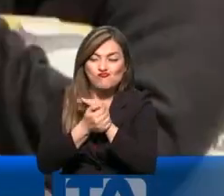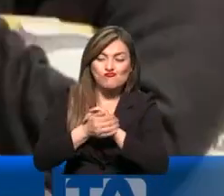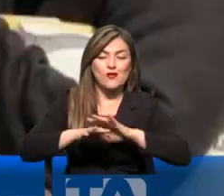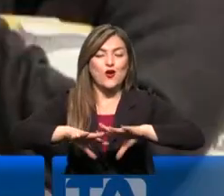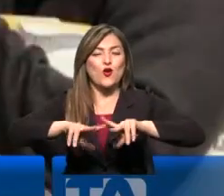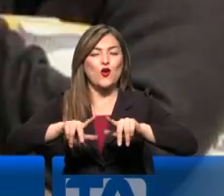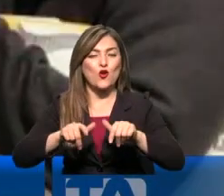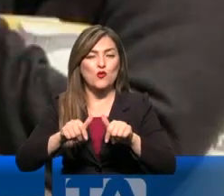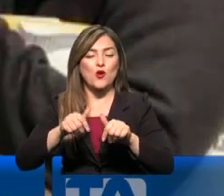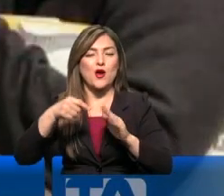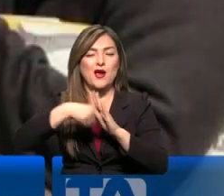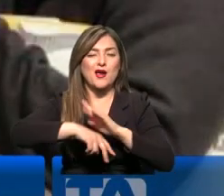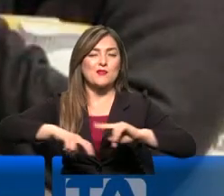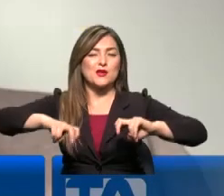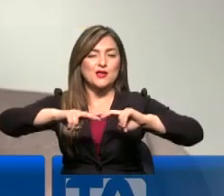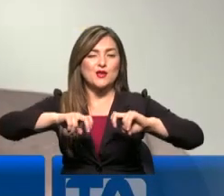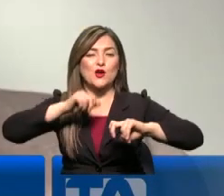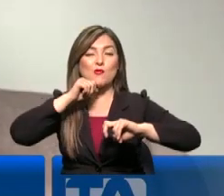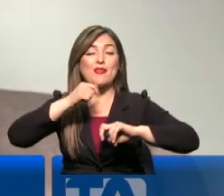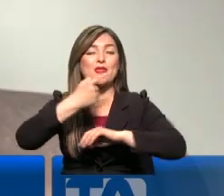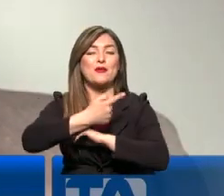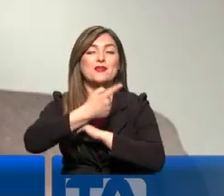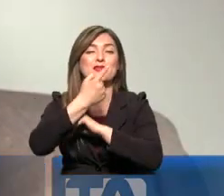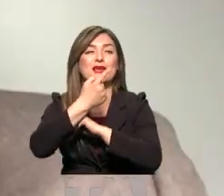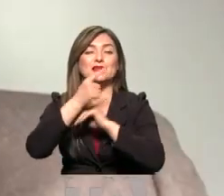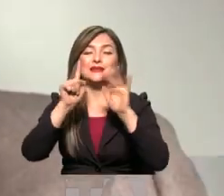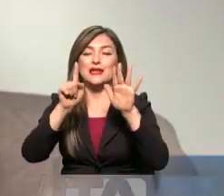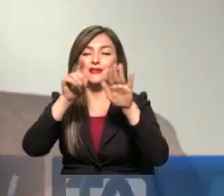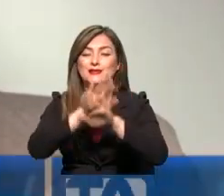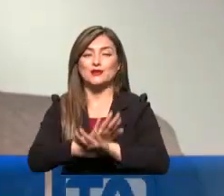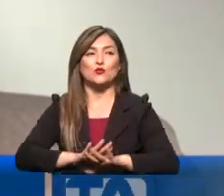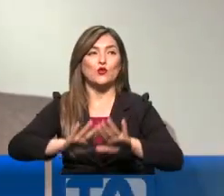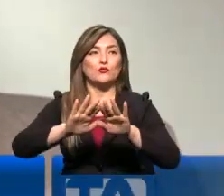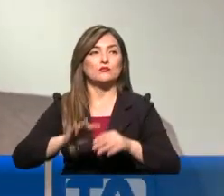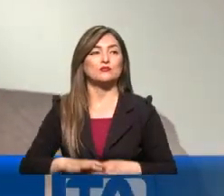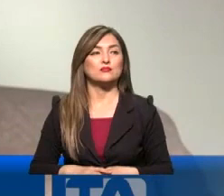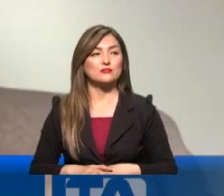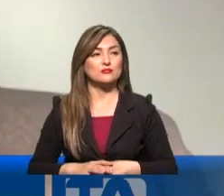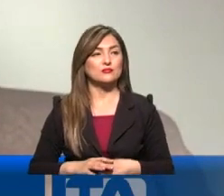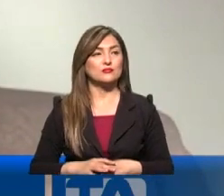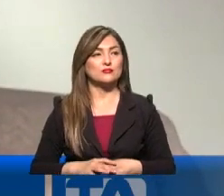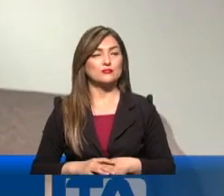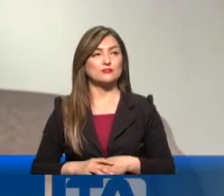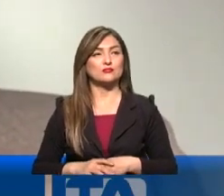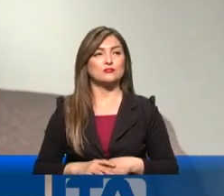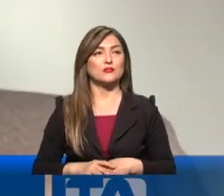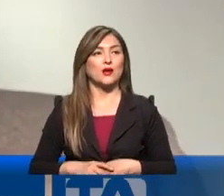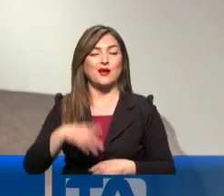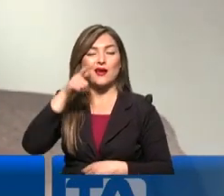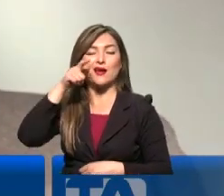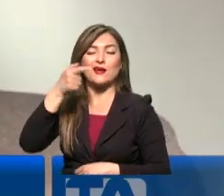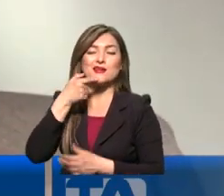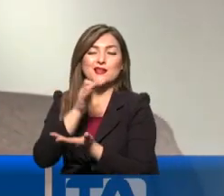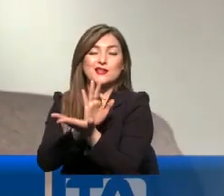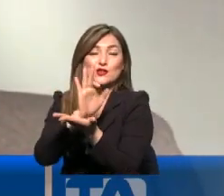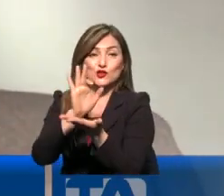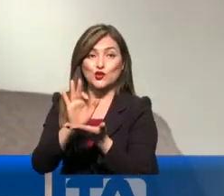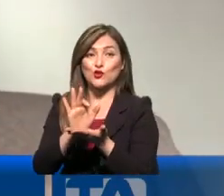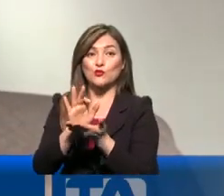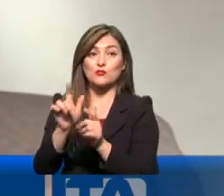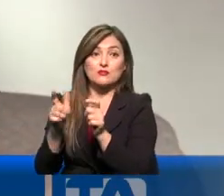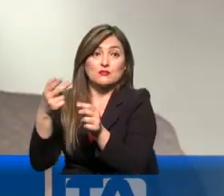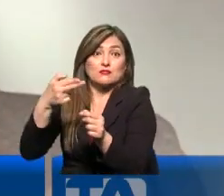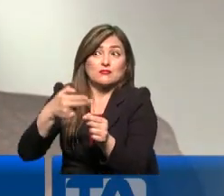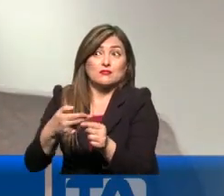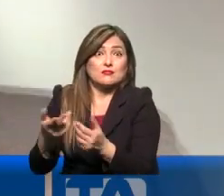que concluya la instrucción fiscal. Son testigos según Fiscalía. Pero lo curioso es de que estos señores